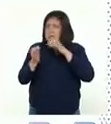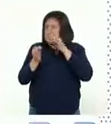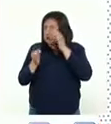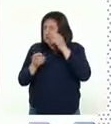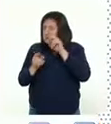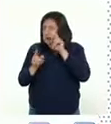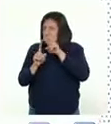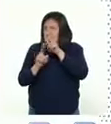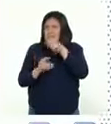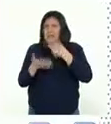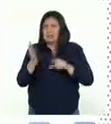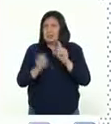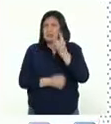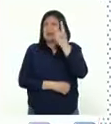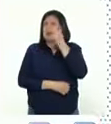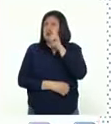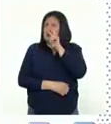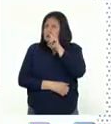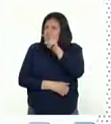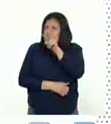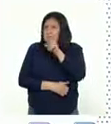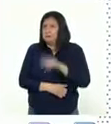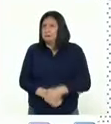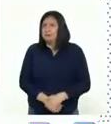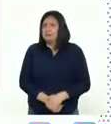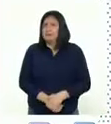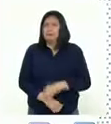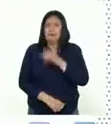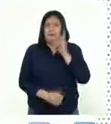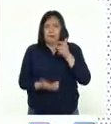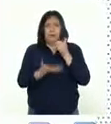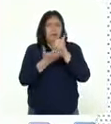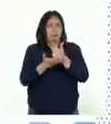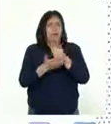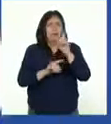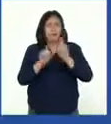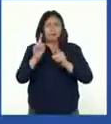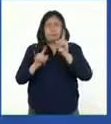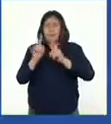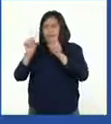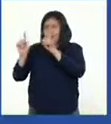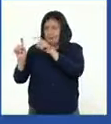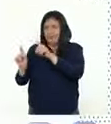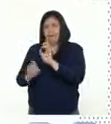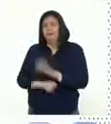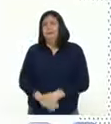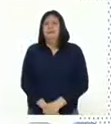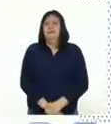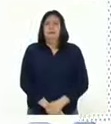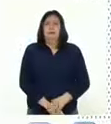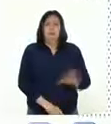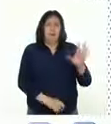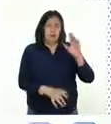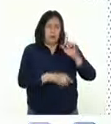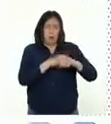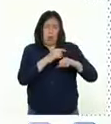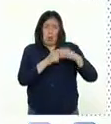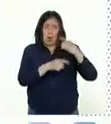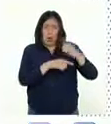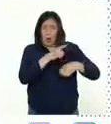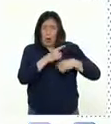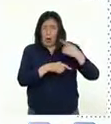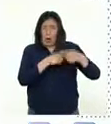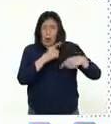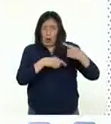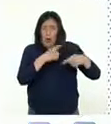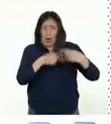detalle. ¿Qué es lo primero que pueden ver? Los voy a ayudar con algunas preguntas. ¿Todos los años ocurre la